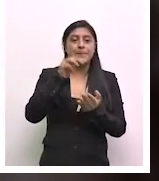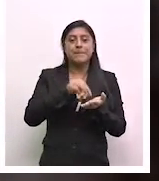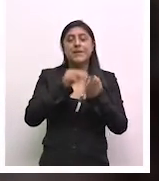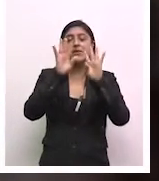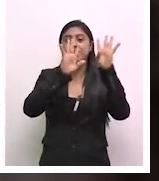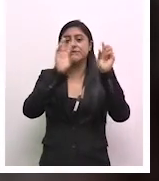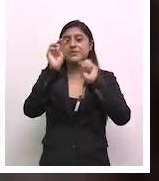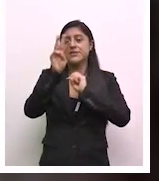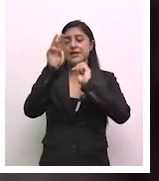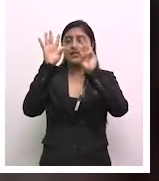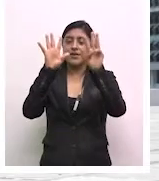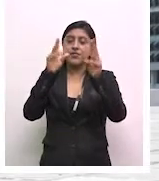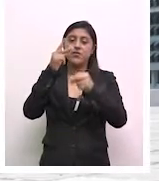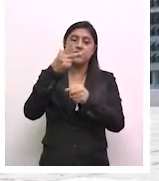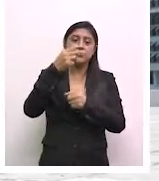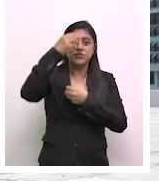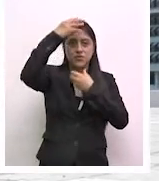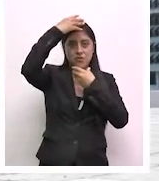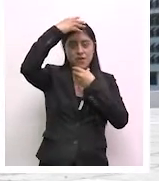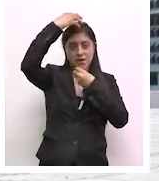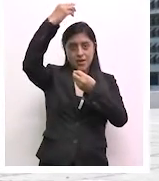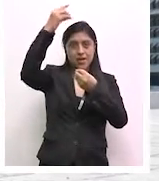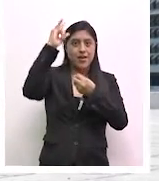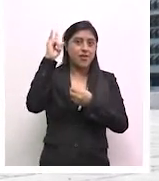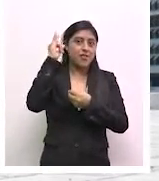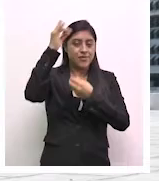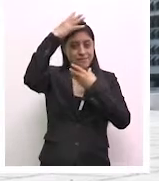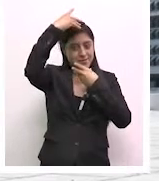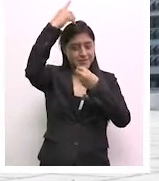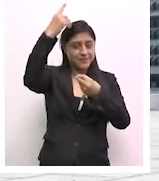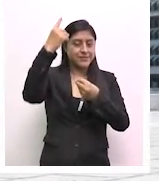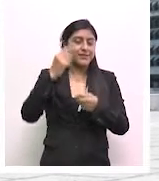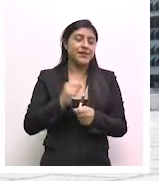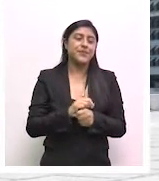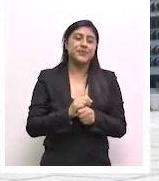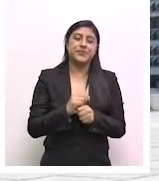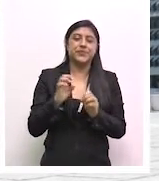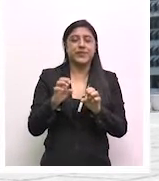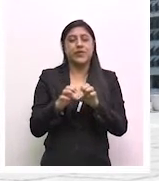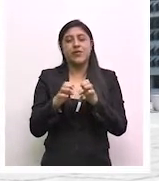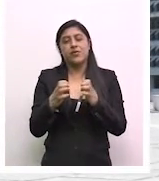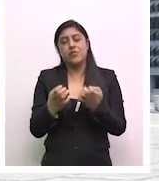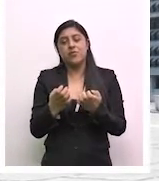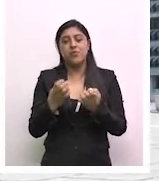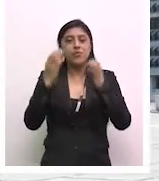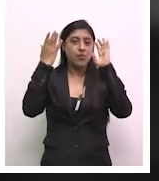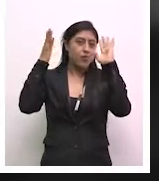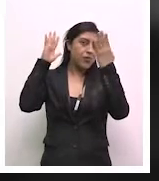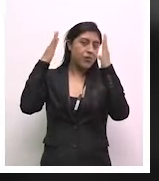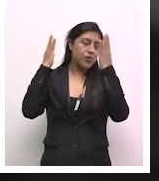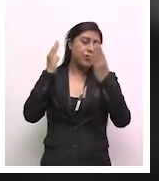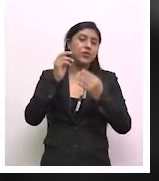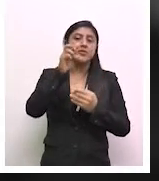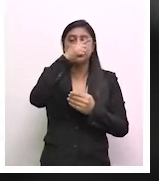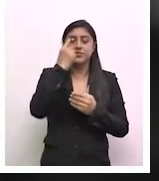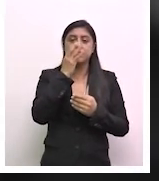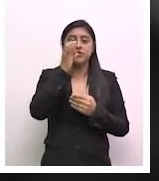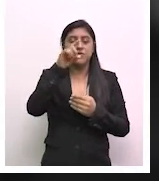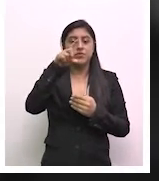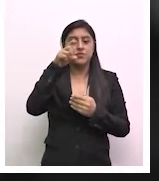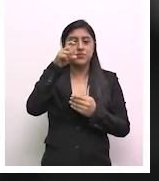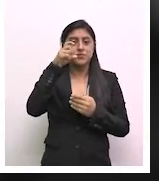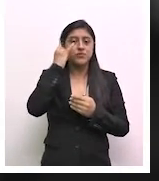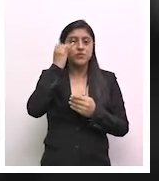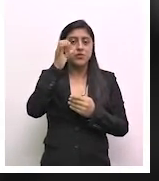abogado en 1938 en la Universidad de San Carlos de Guatemala y como sociólogo en el año de 1939 en